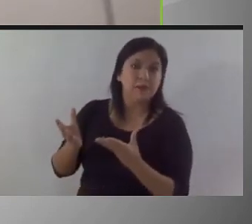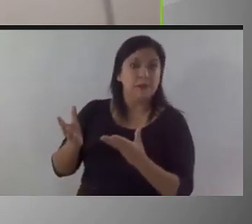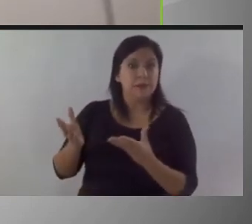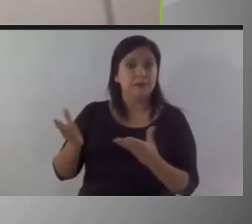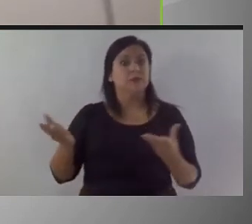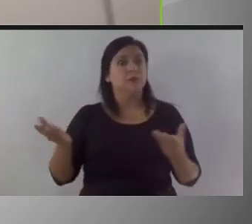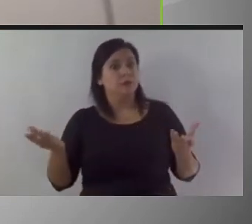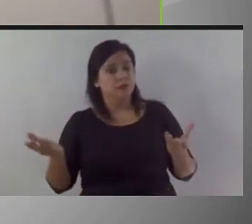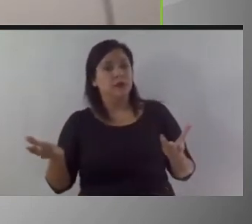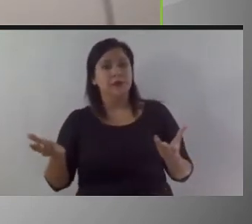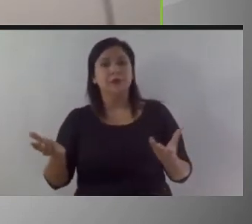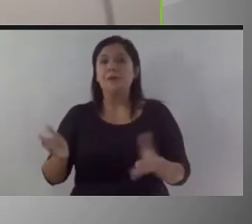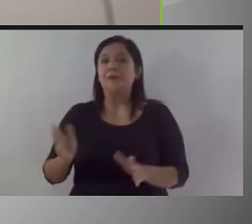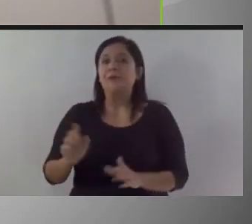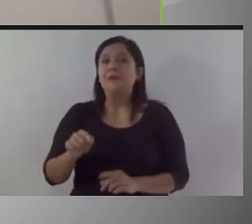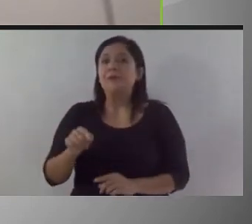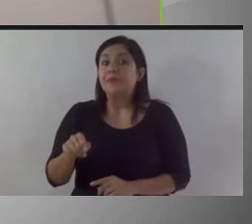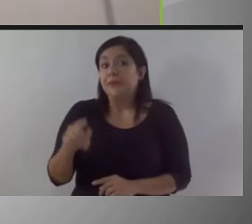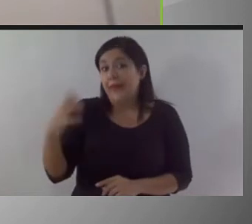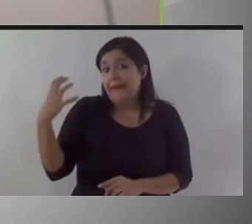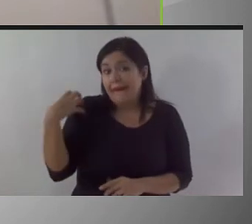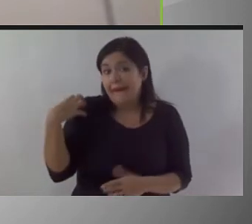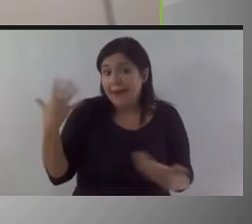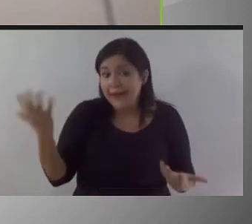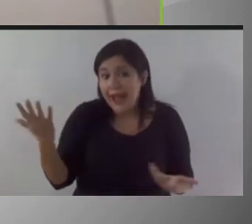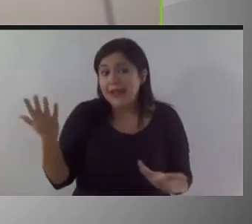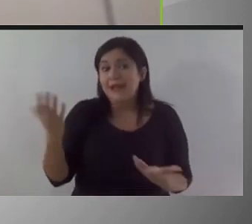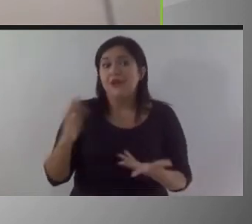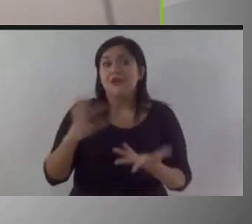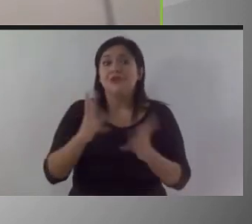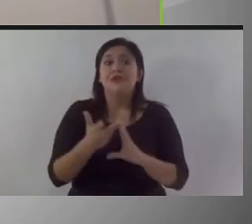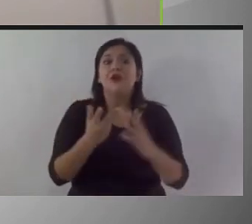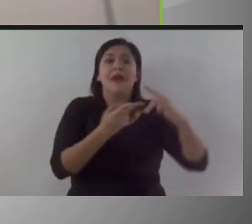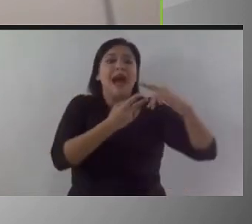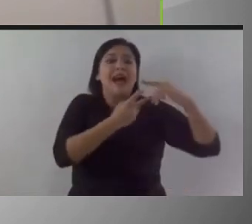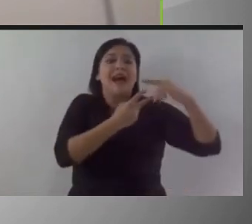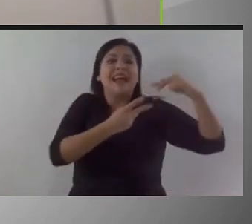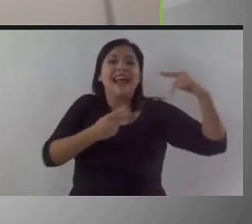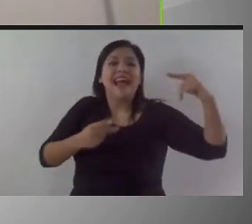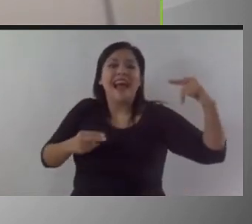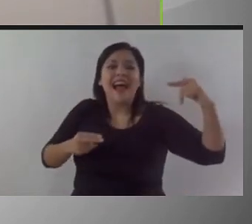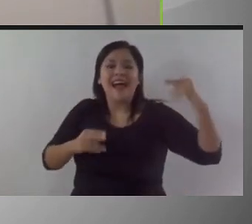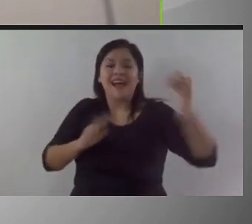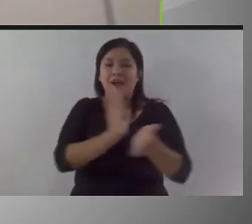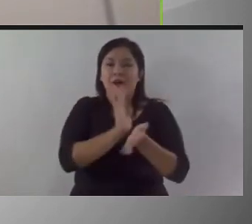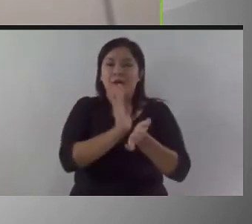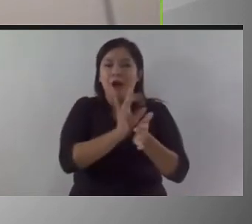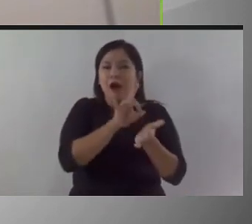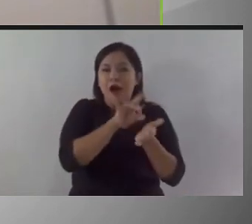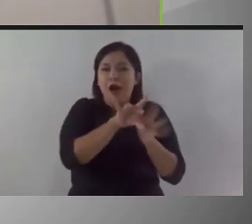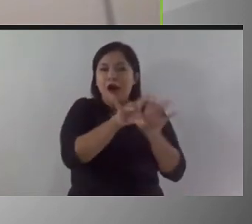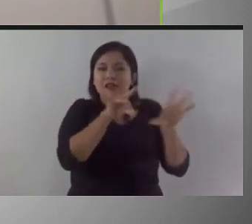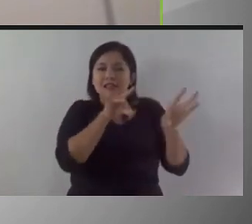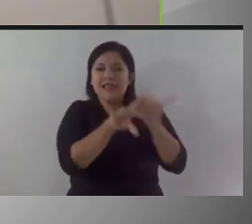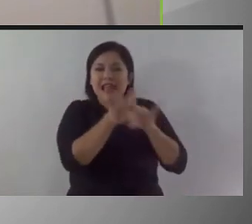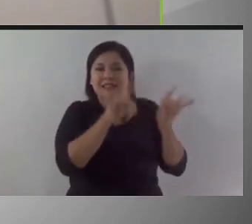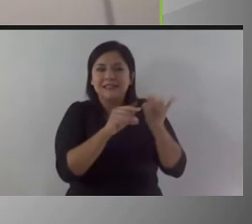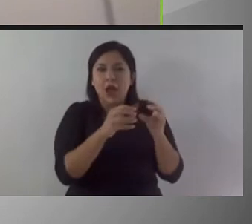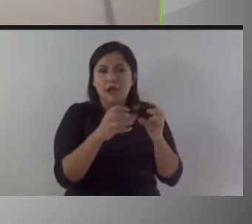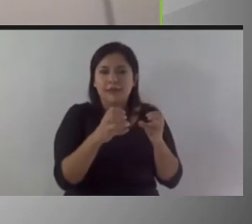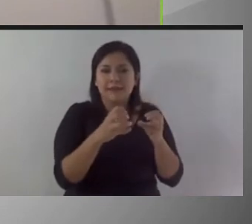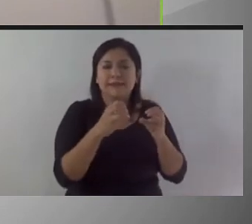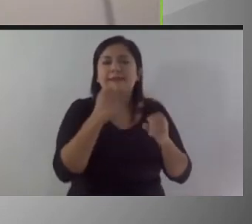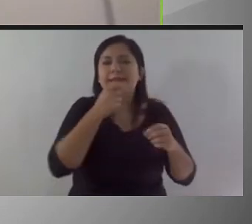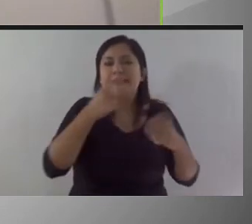se practica de manera habitual la deselección genética de embriones